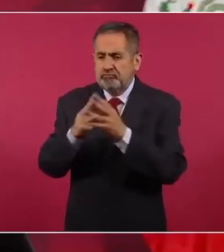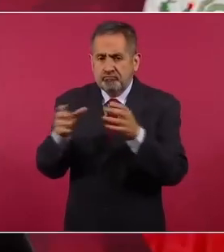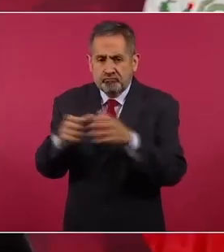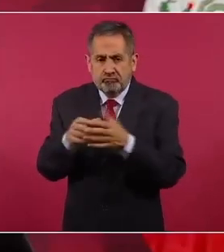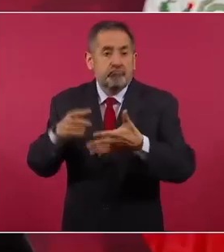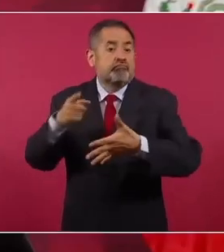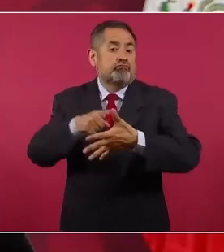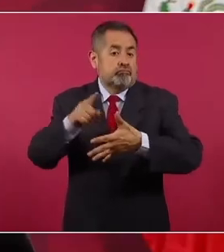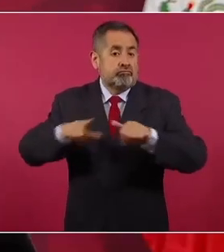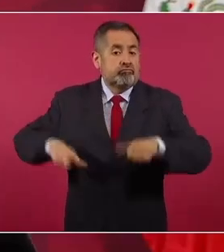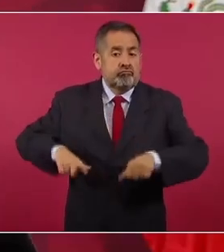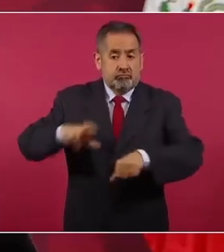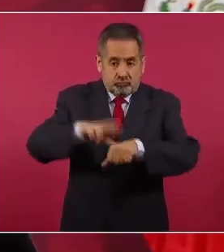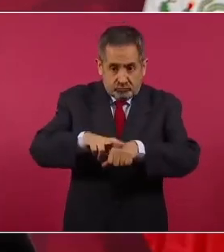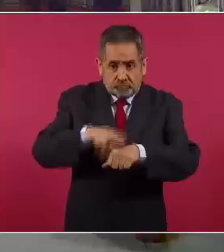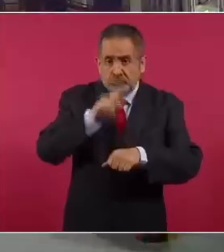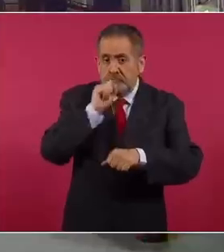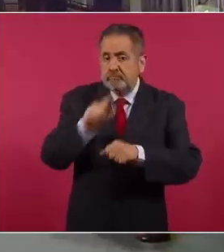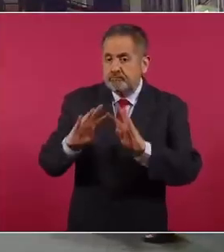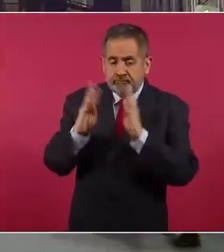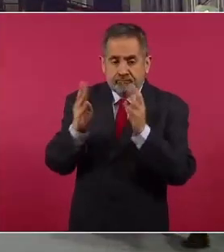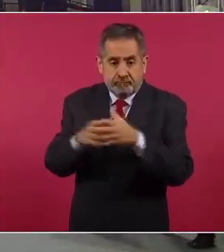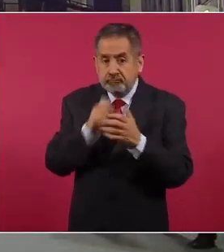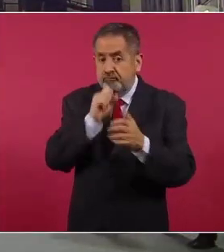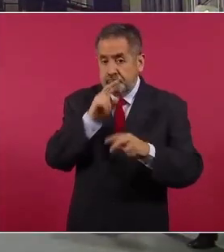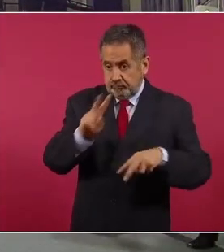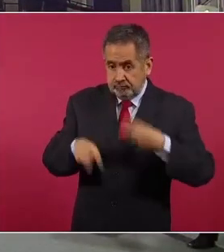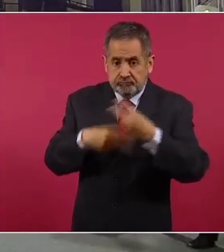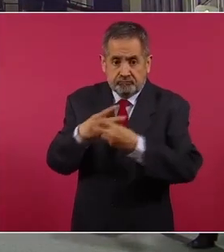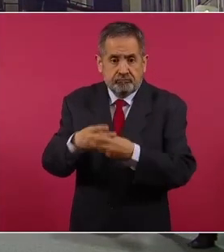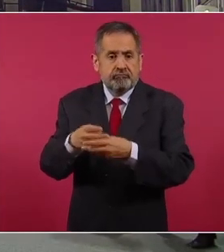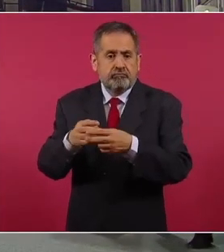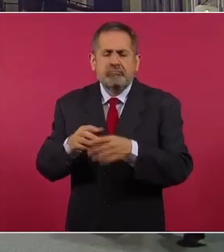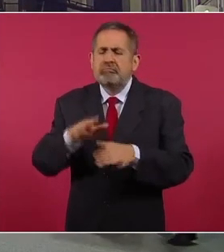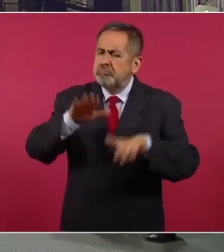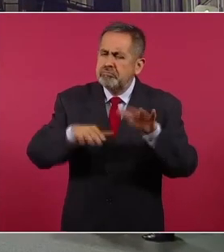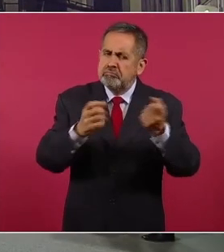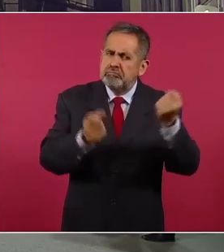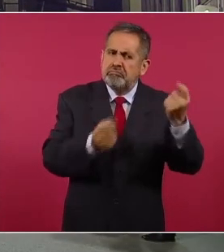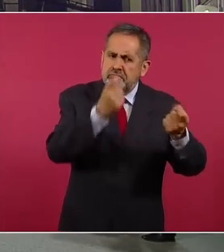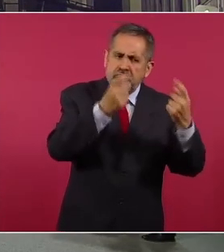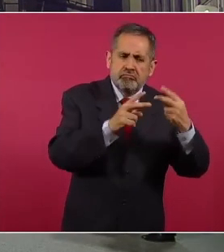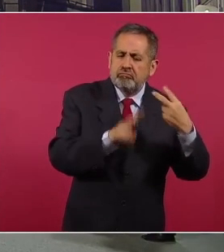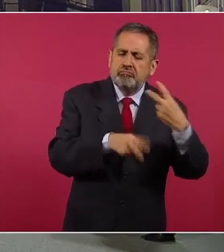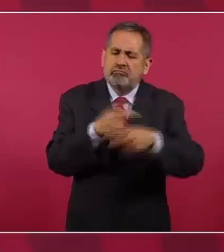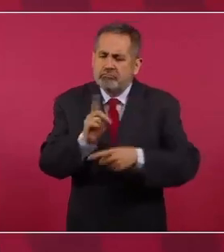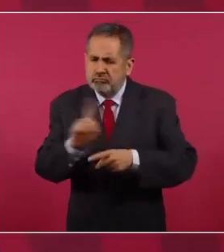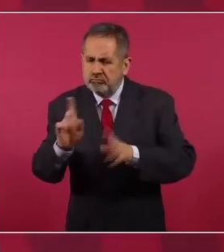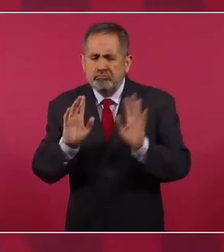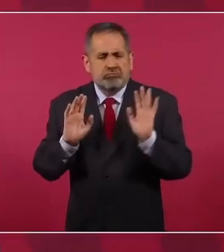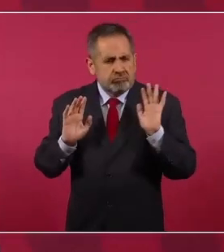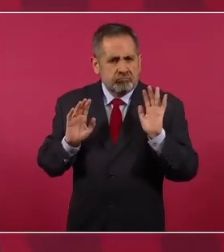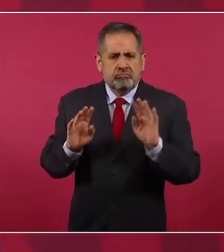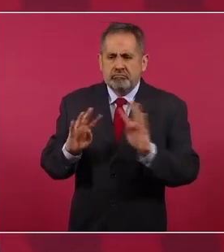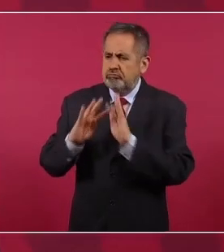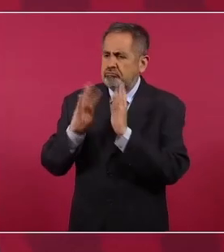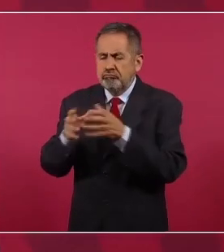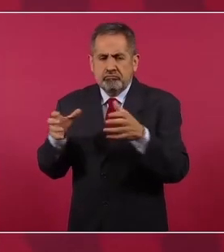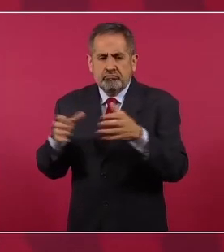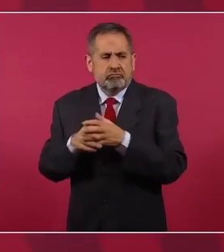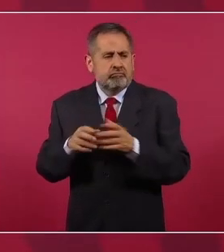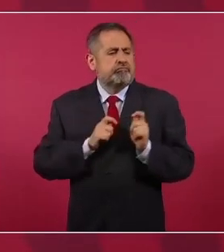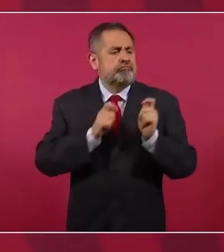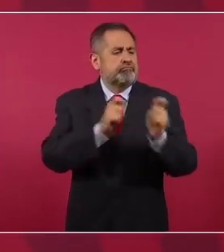el gobernador asiste. Hay algunos que no van, que